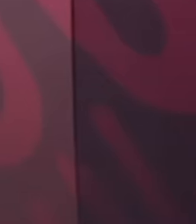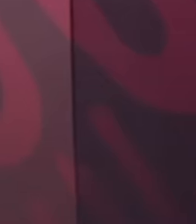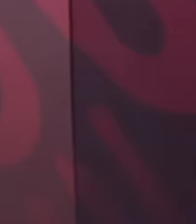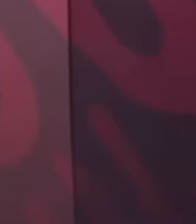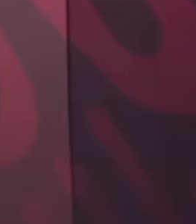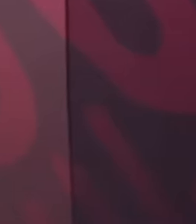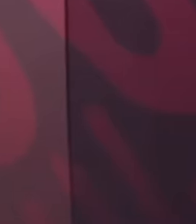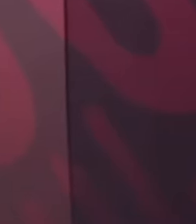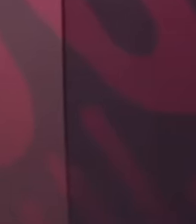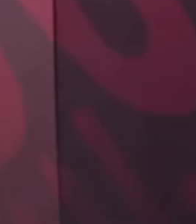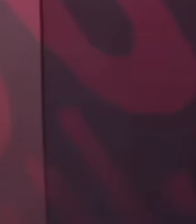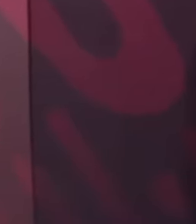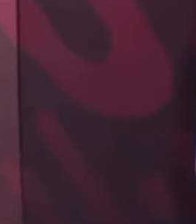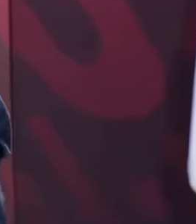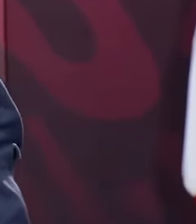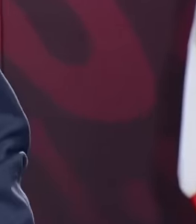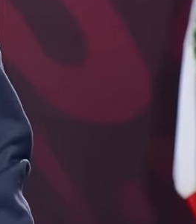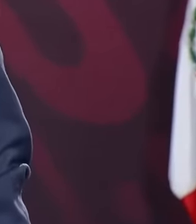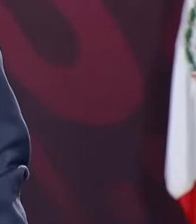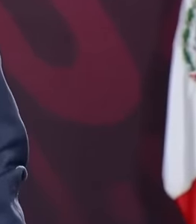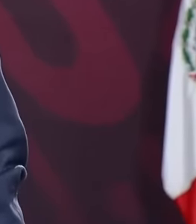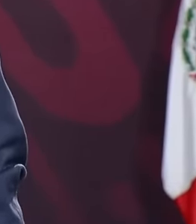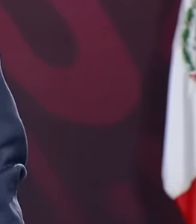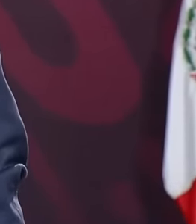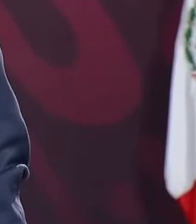Les voy a poner un ejemplo.